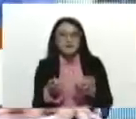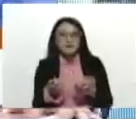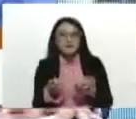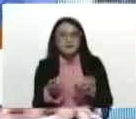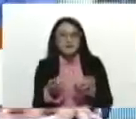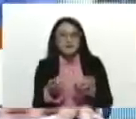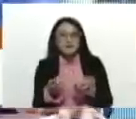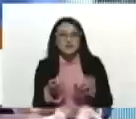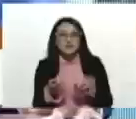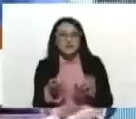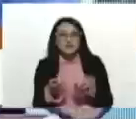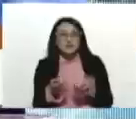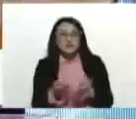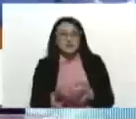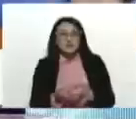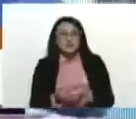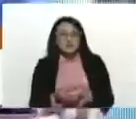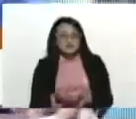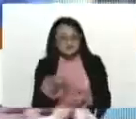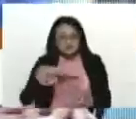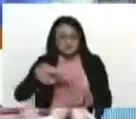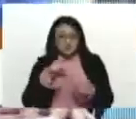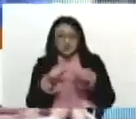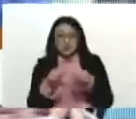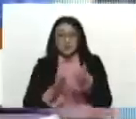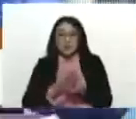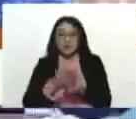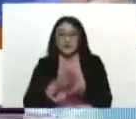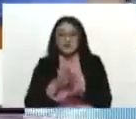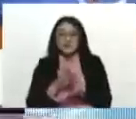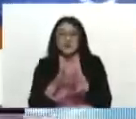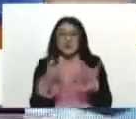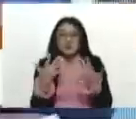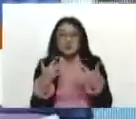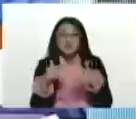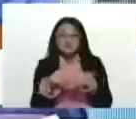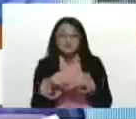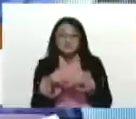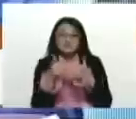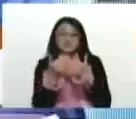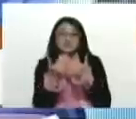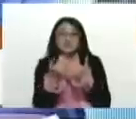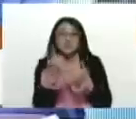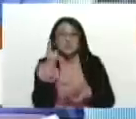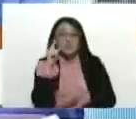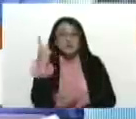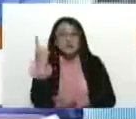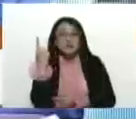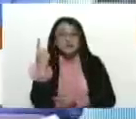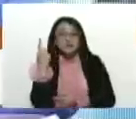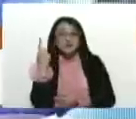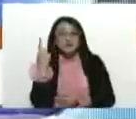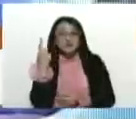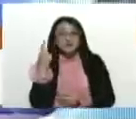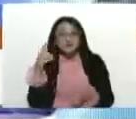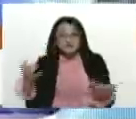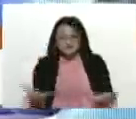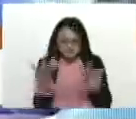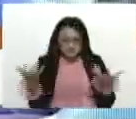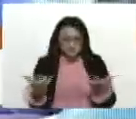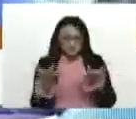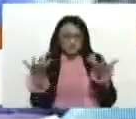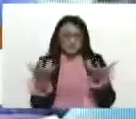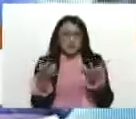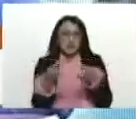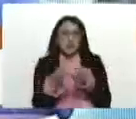dinero nosotros Seguimos avanzando de repente amanecimos también también un día que habían quemado las